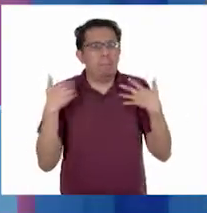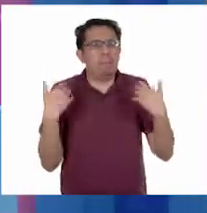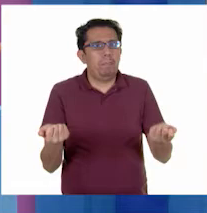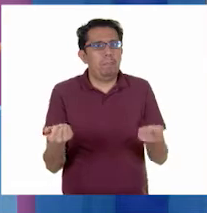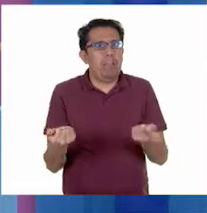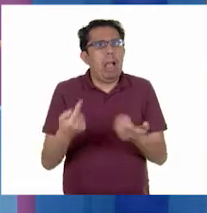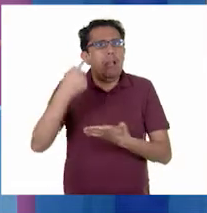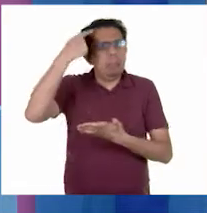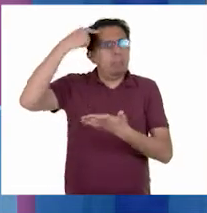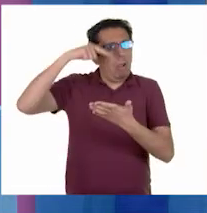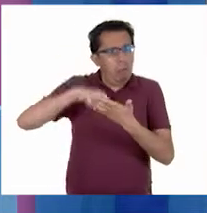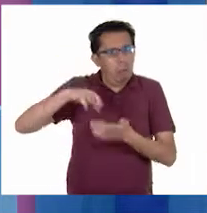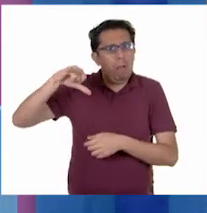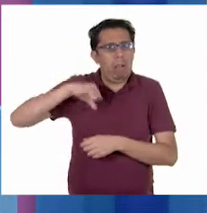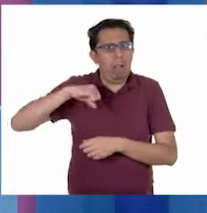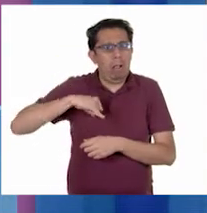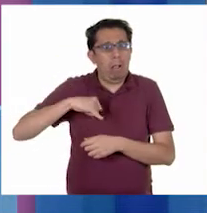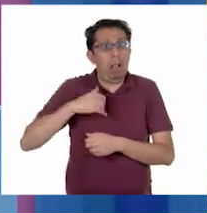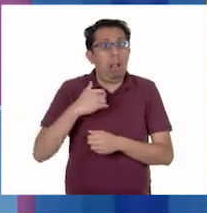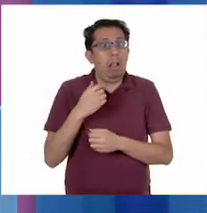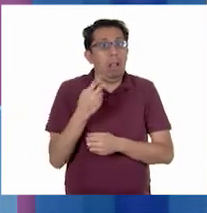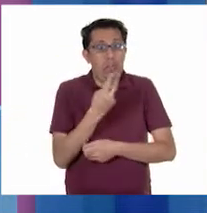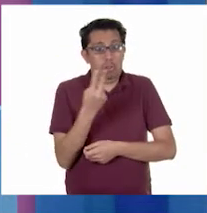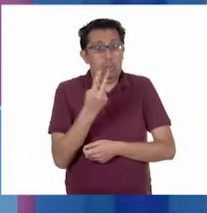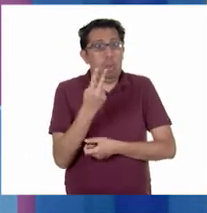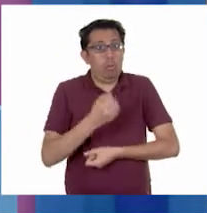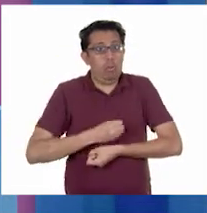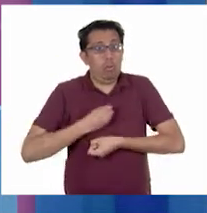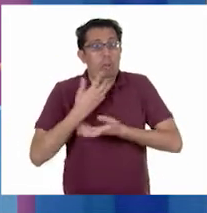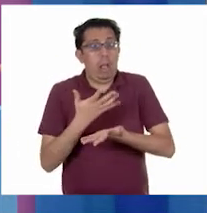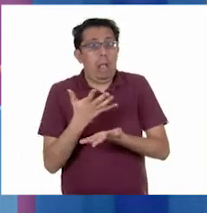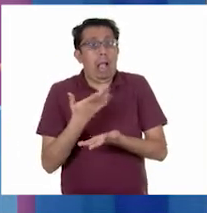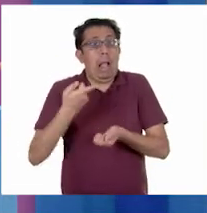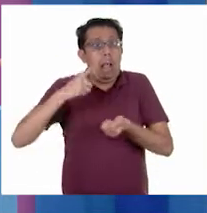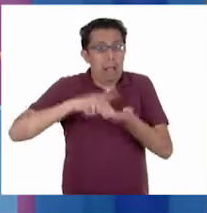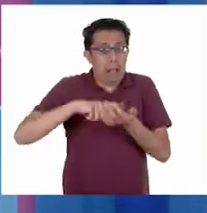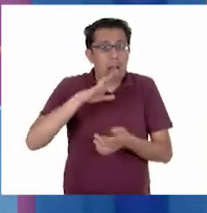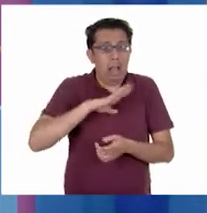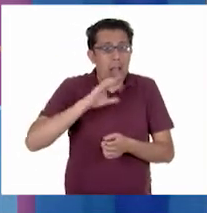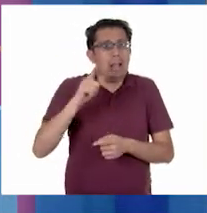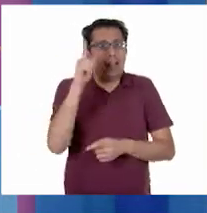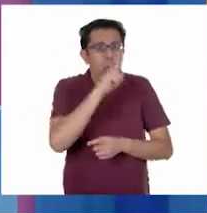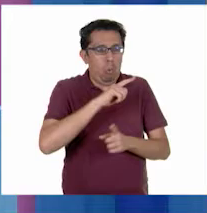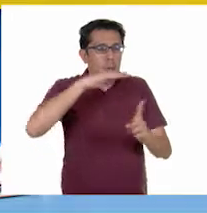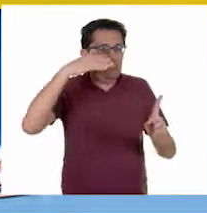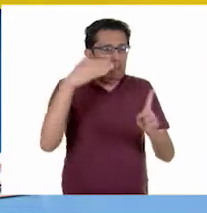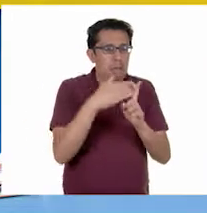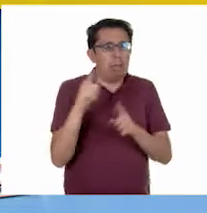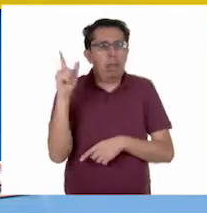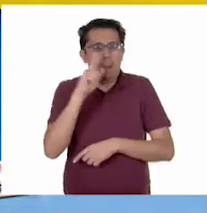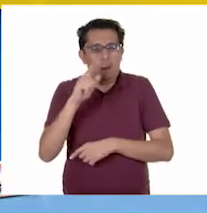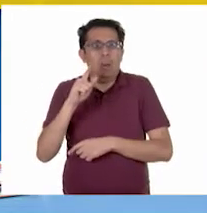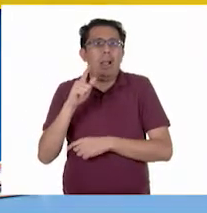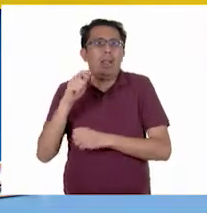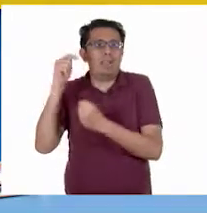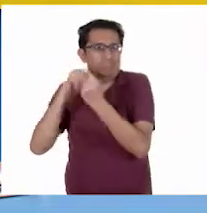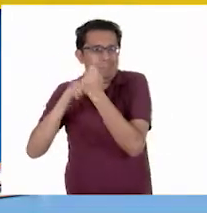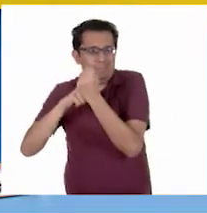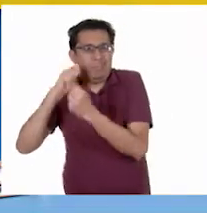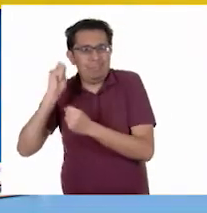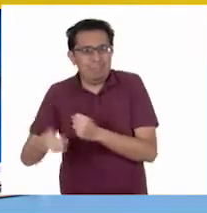pareció muy interesante encontrar los poemas y que utilizan tanto el lenguaje literal como el figurado. Así es,